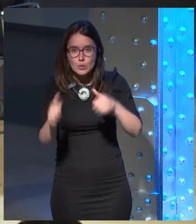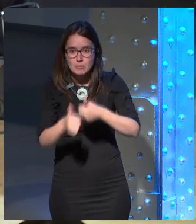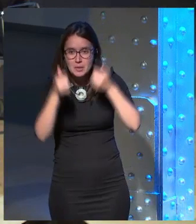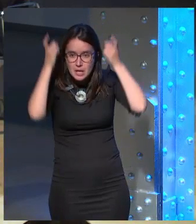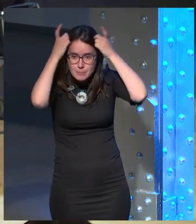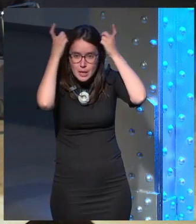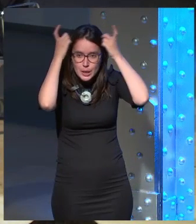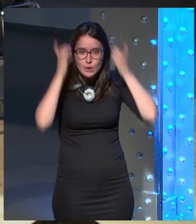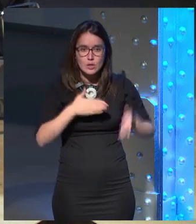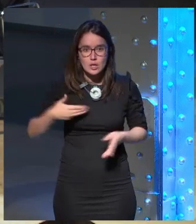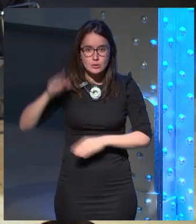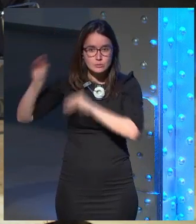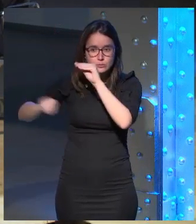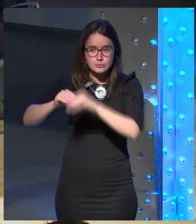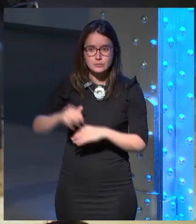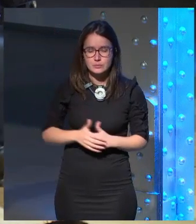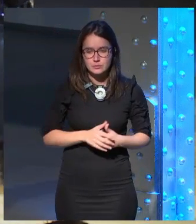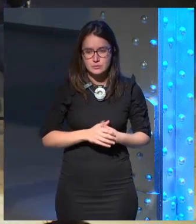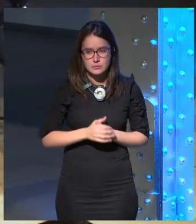Tianos, creo, por ahí pendiente.